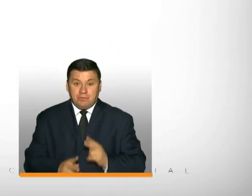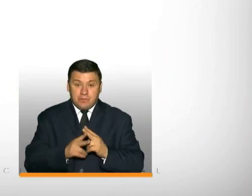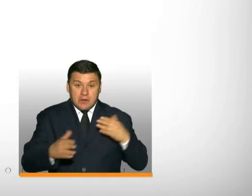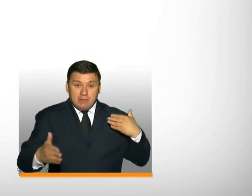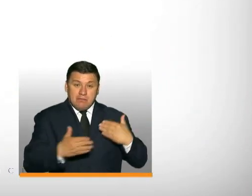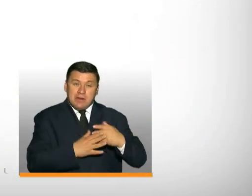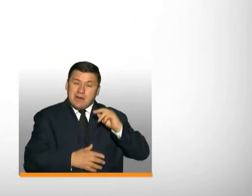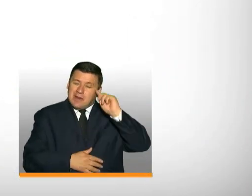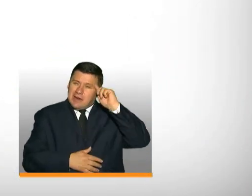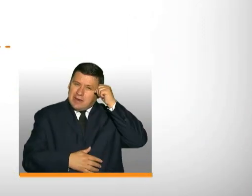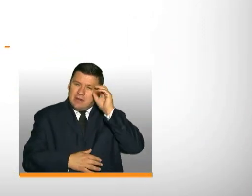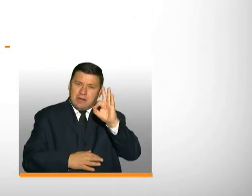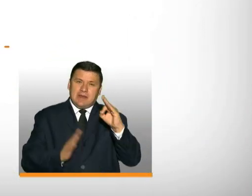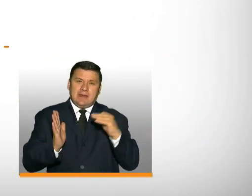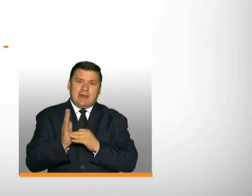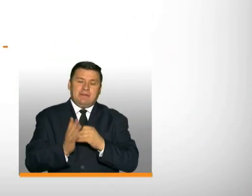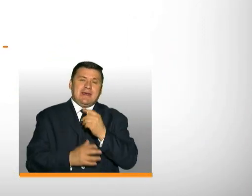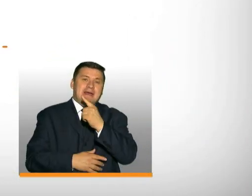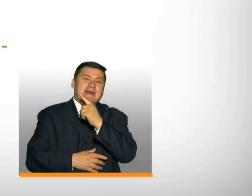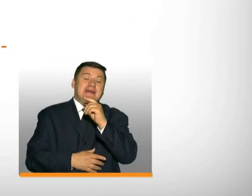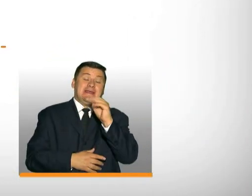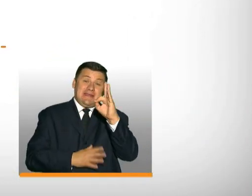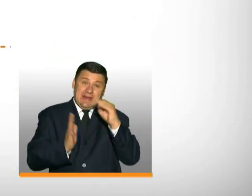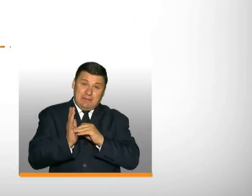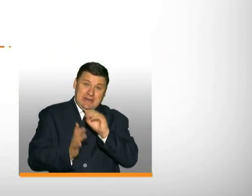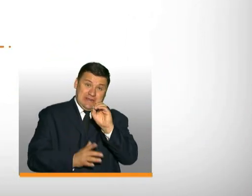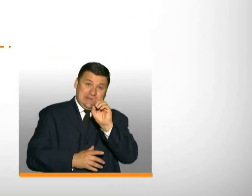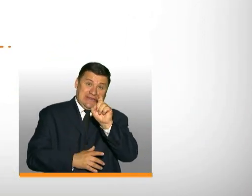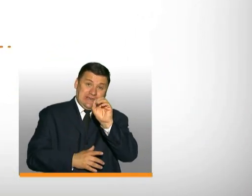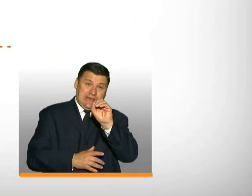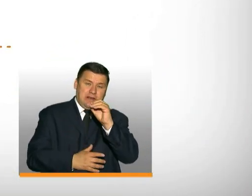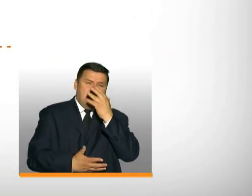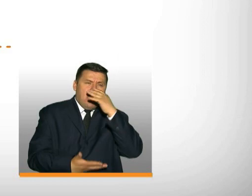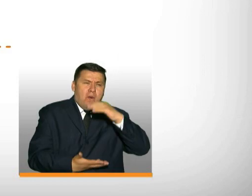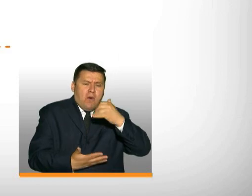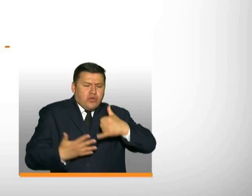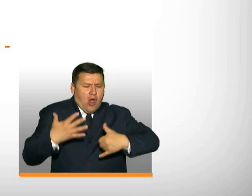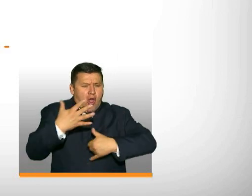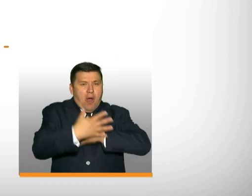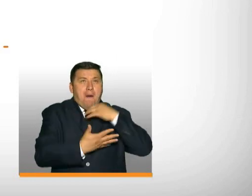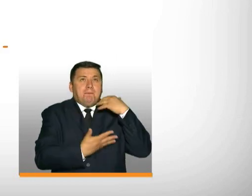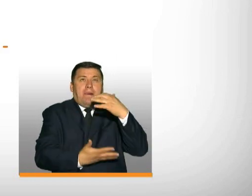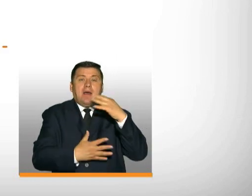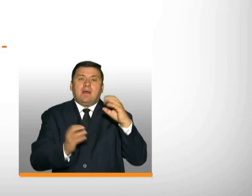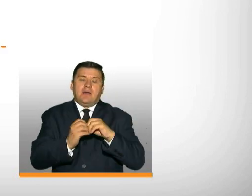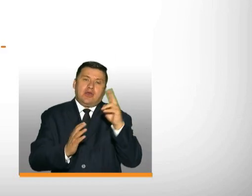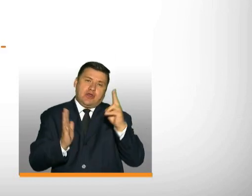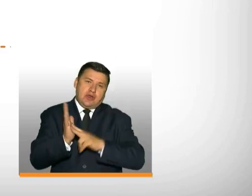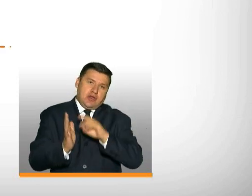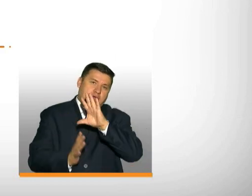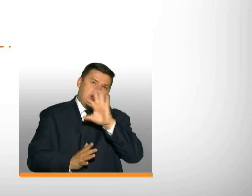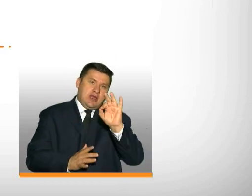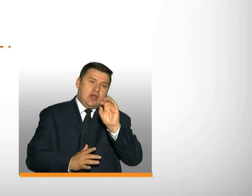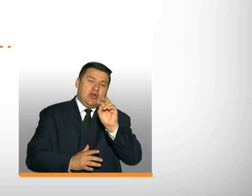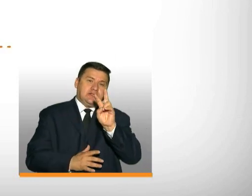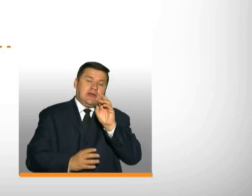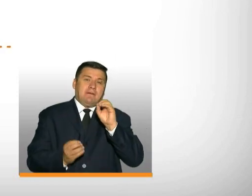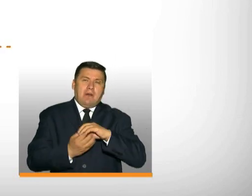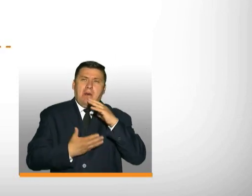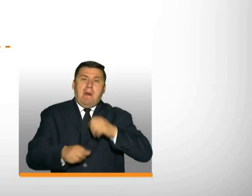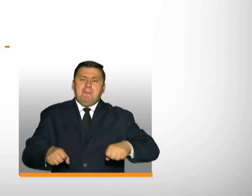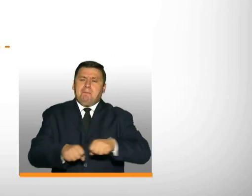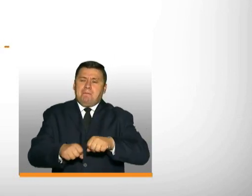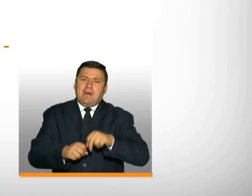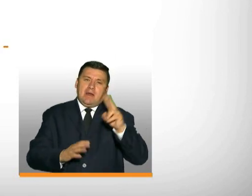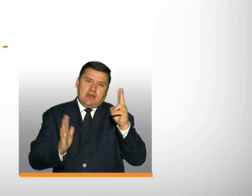fecha, recordemos que hay 3.060 ventiladores asignados, de los cuales se han entregado 2.507 y se han